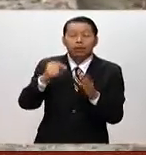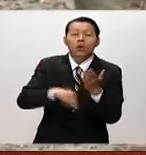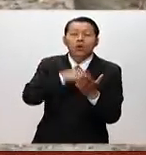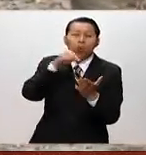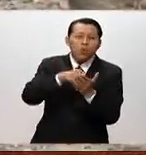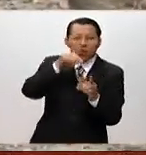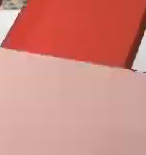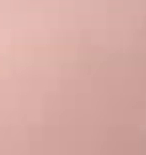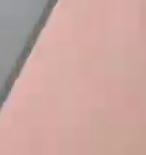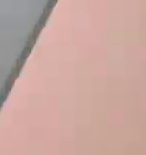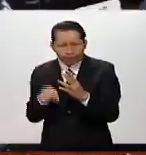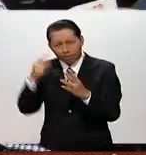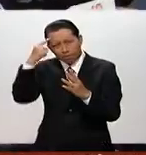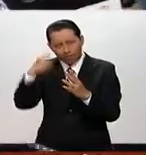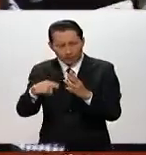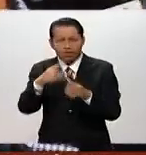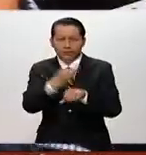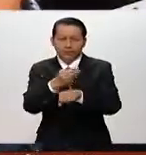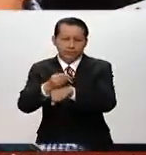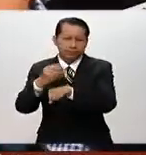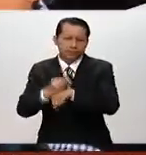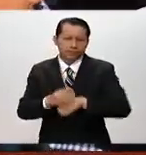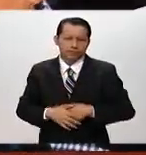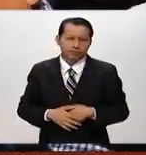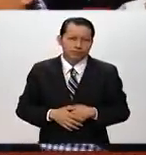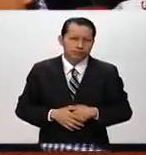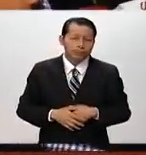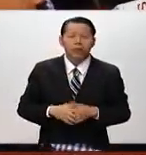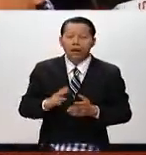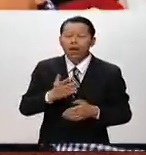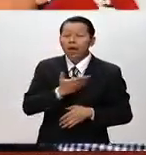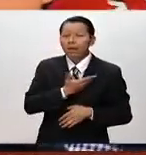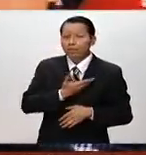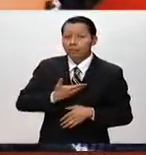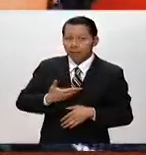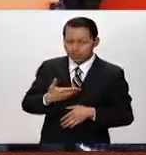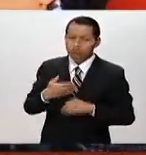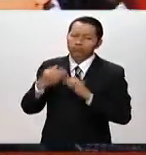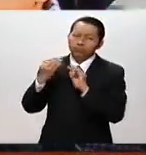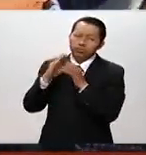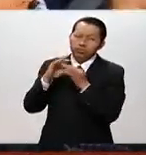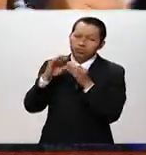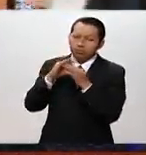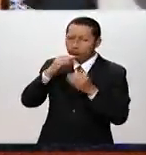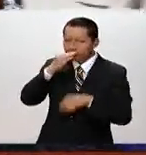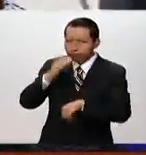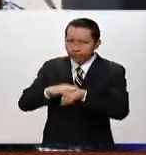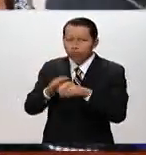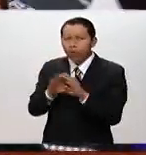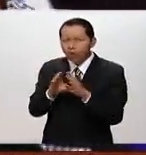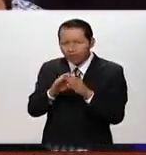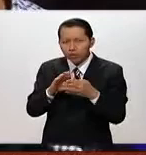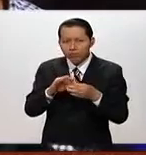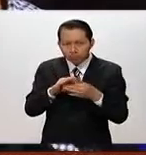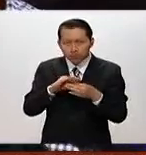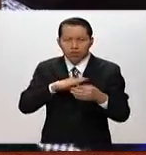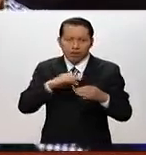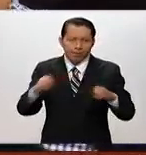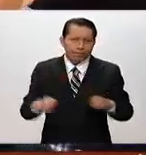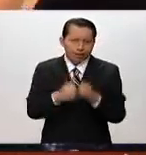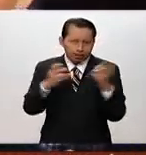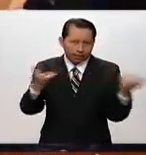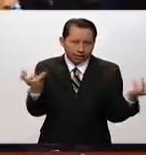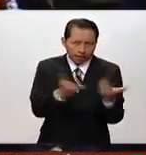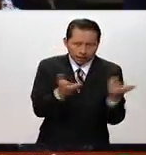reconstrucción. Se le reportaron al presidente los trabajos que se hicieron con cargo a la emergencia y